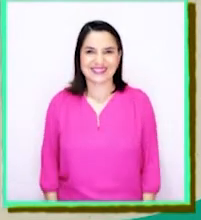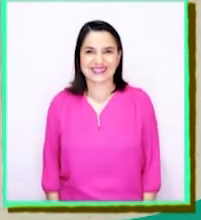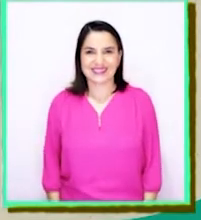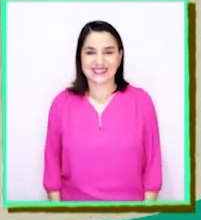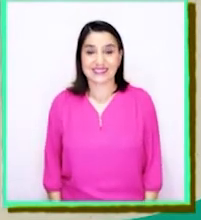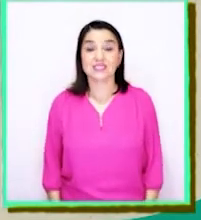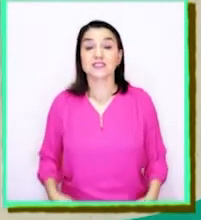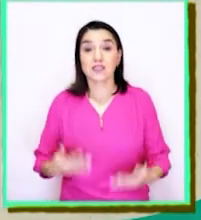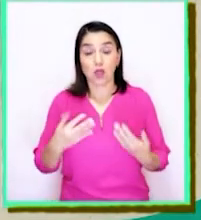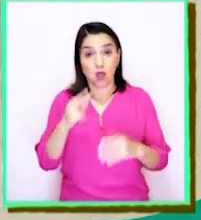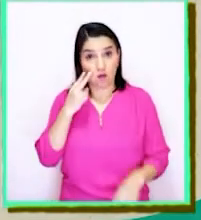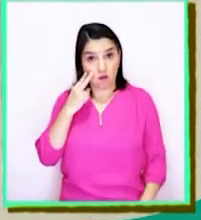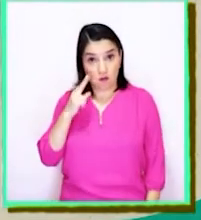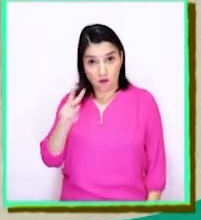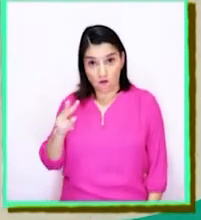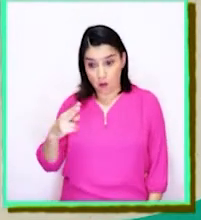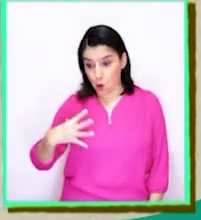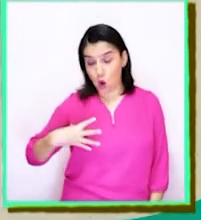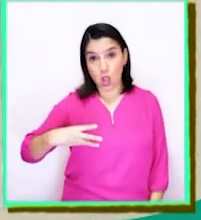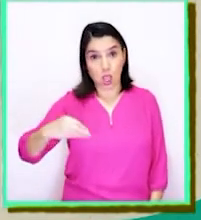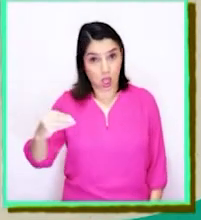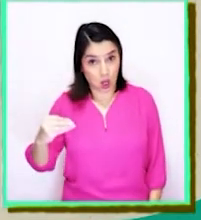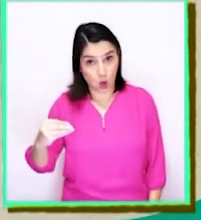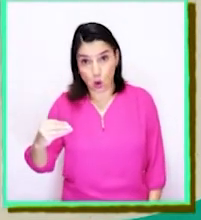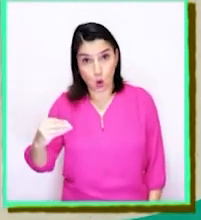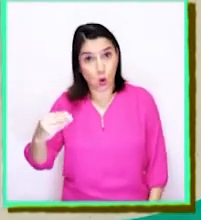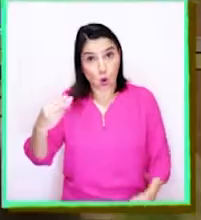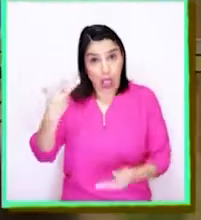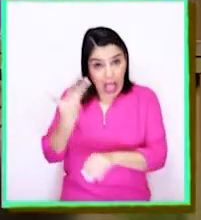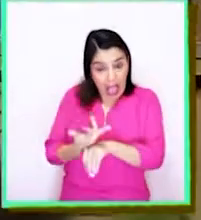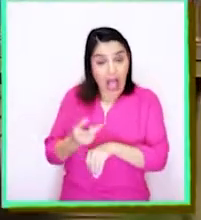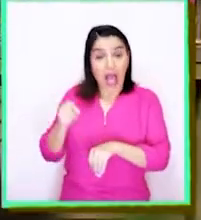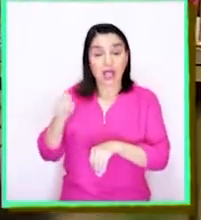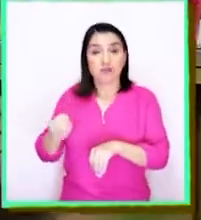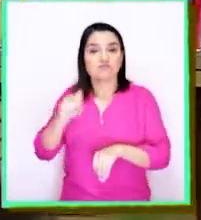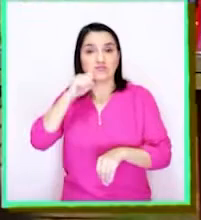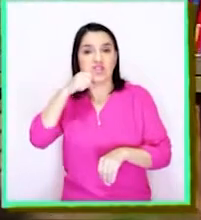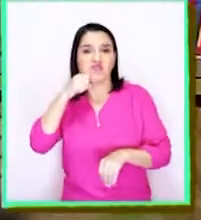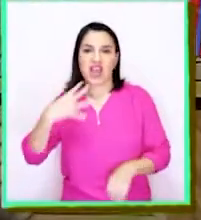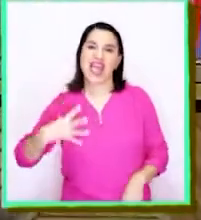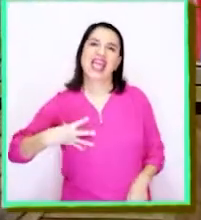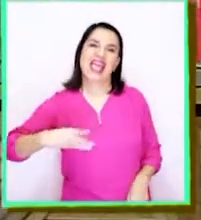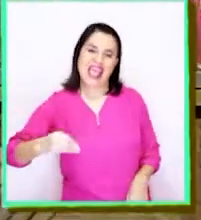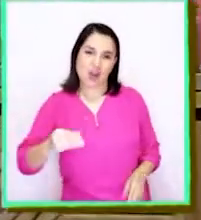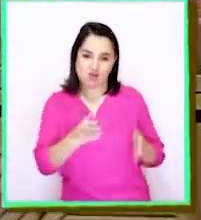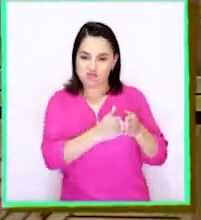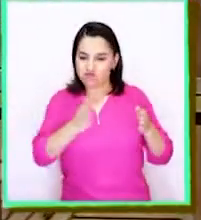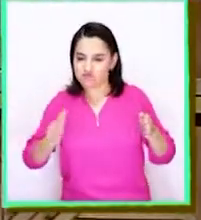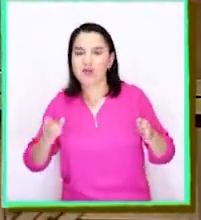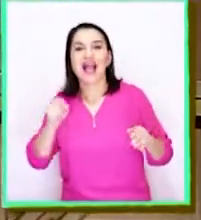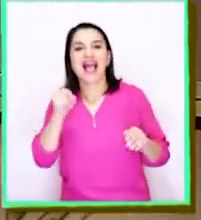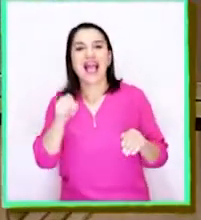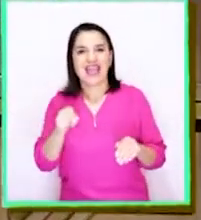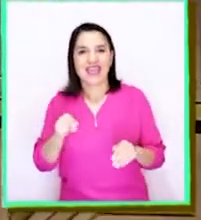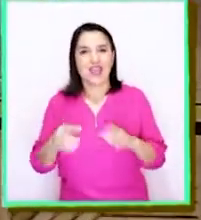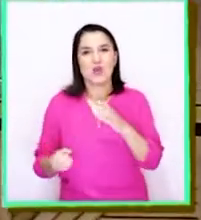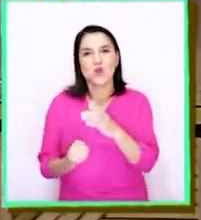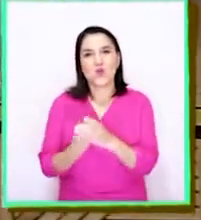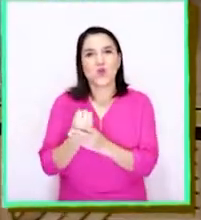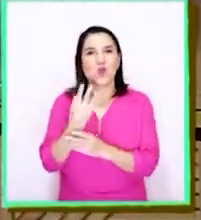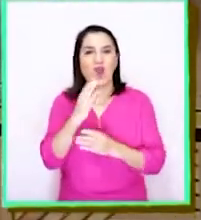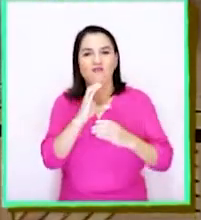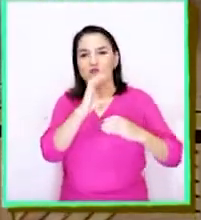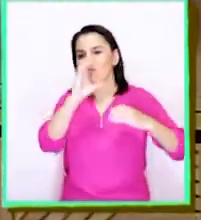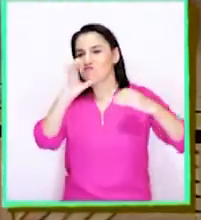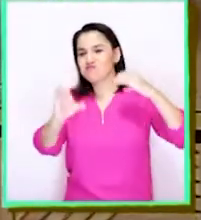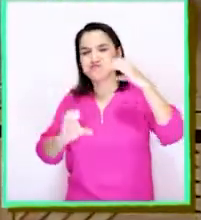¡Exacto! Si la vemos con sus crías recién nacidas, está en la etapa de reproducción, dando origen a un